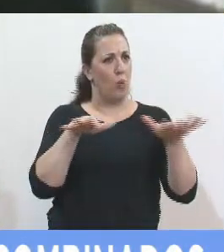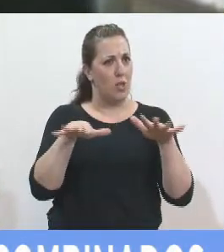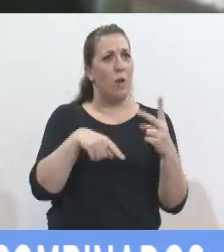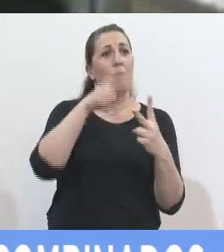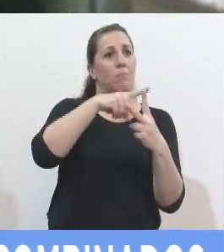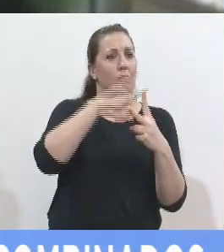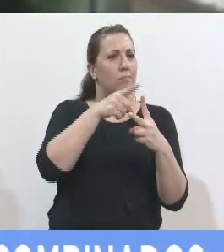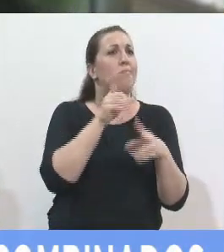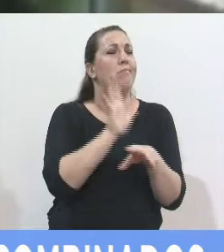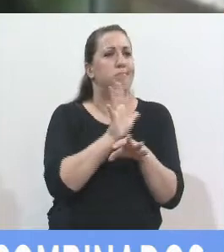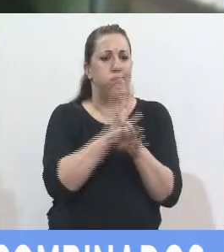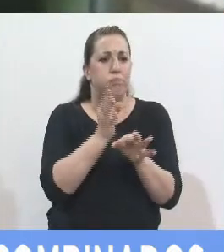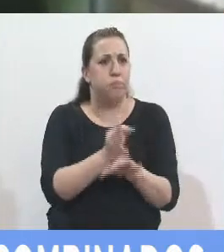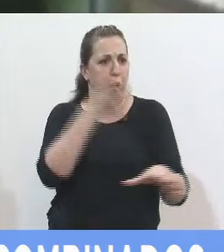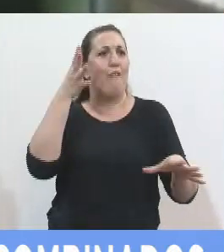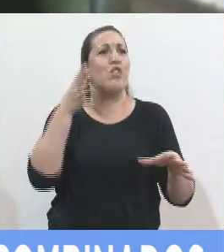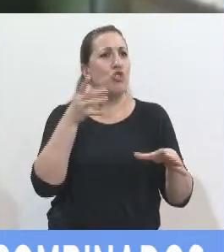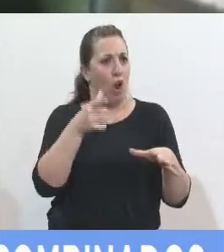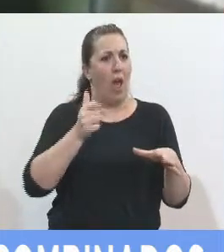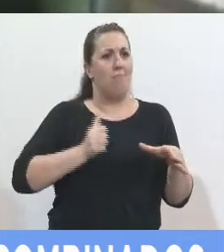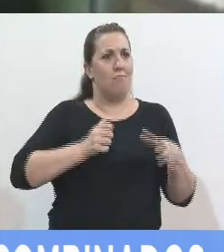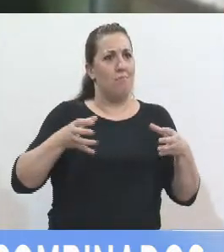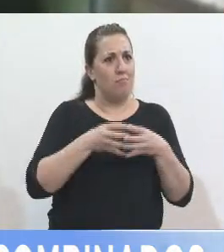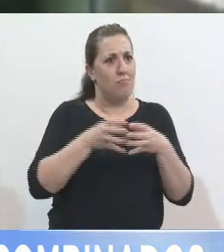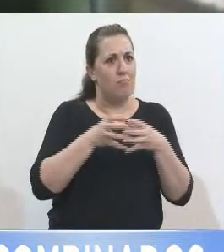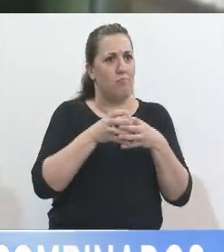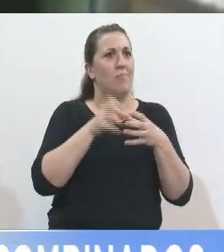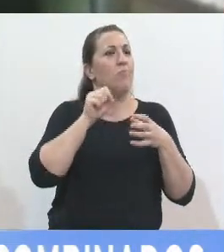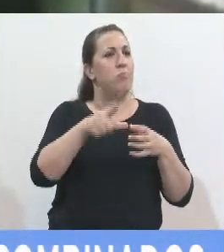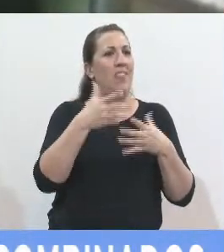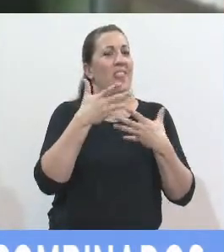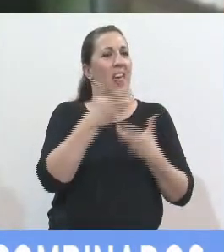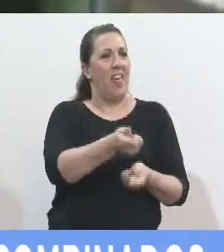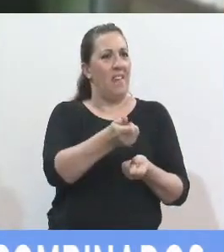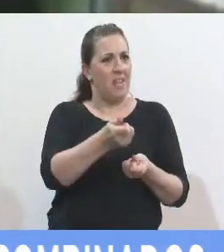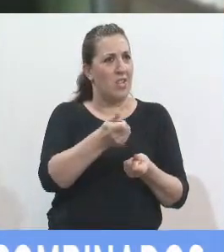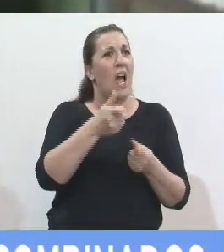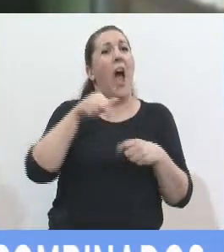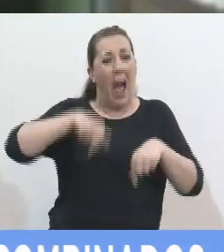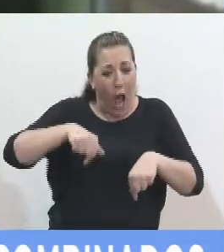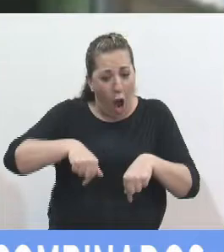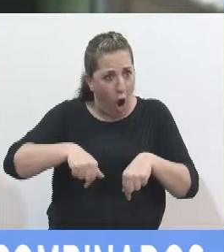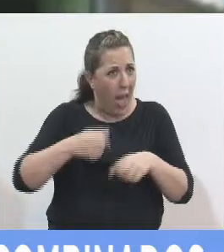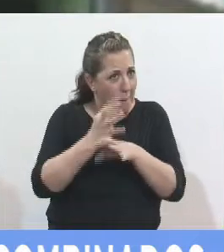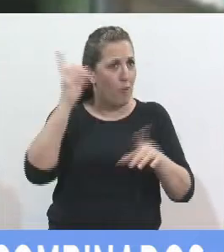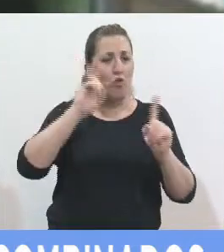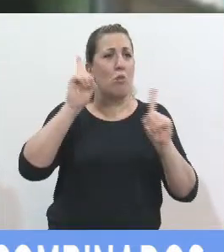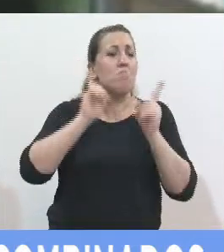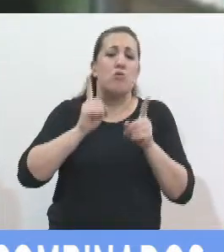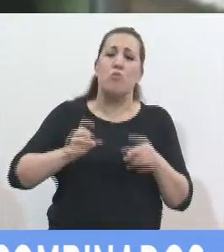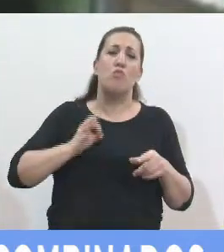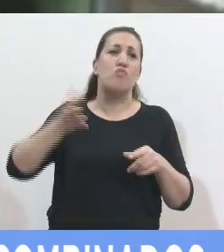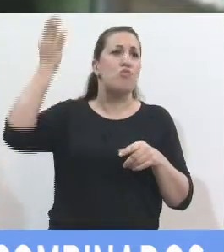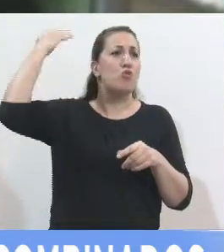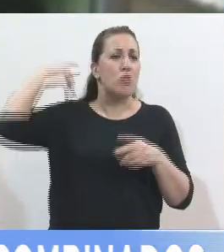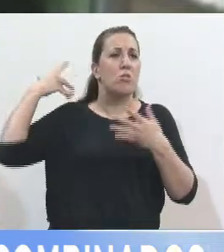el alto profesionalismo de nuestras Fuerzas Armadas y el planeamiento de defensa, que no es de ahora, sino que ya viene desde muchos años y